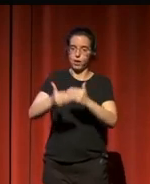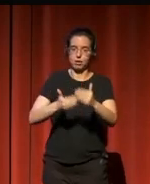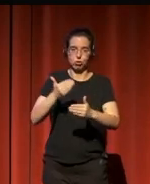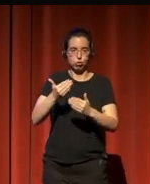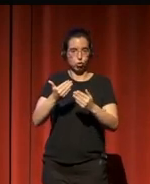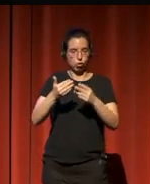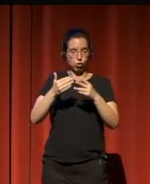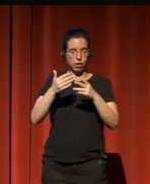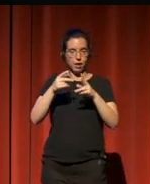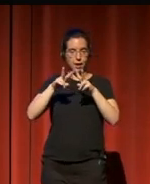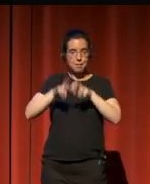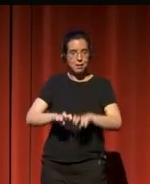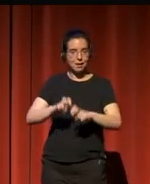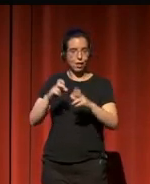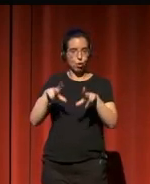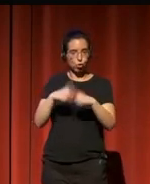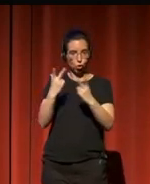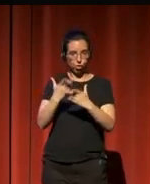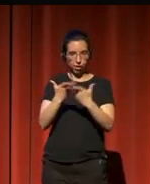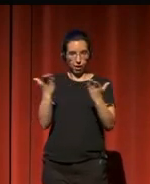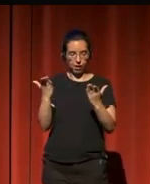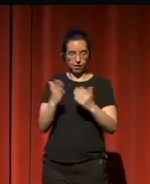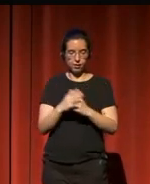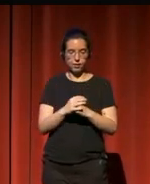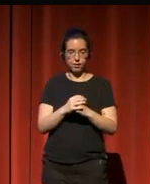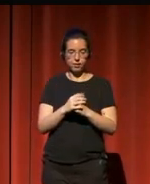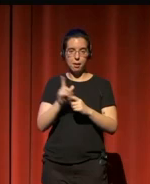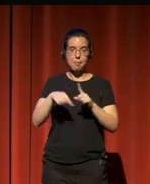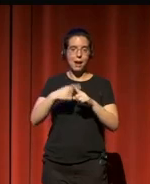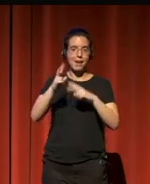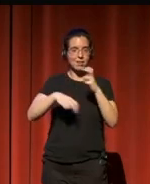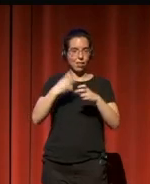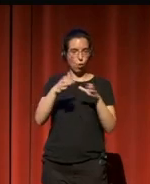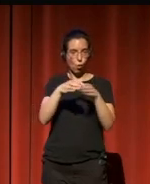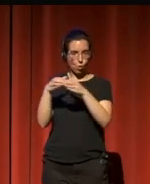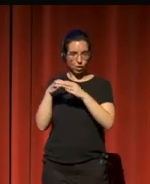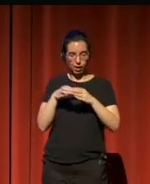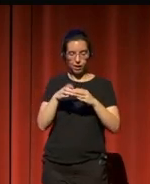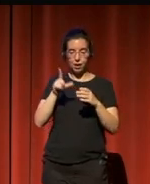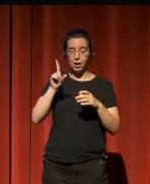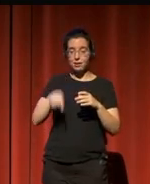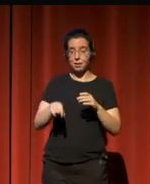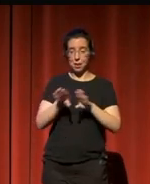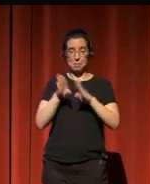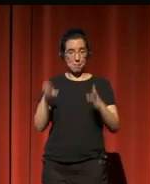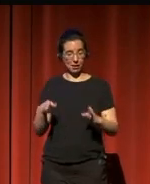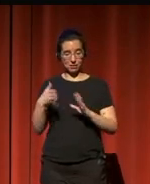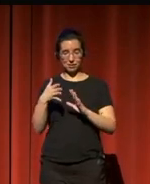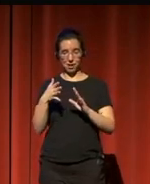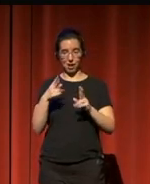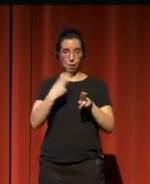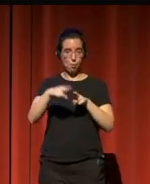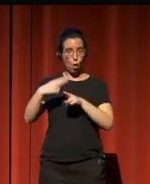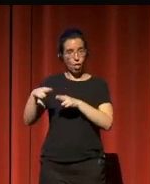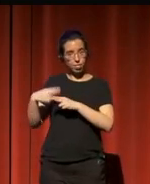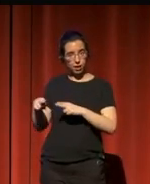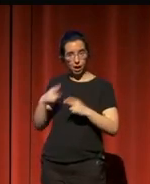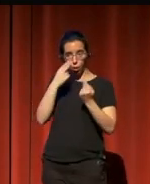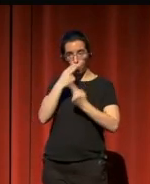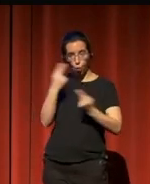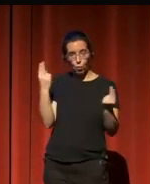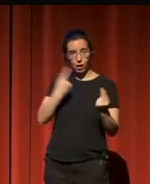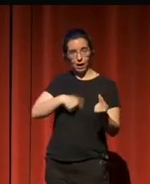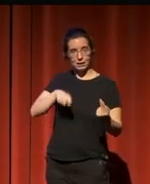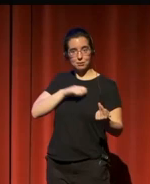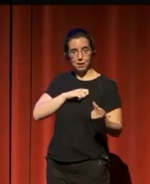investigación social otra de las cosas que se habló Precisamente en la mesa que tuvimos de políticas públicas